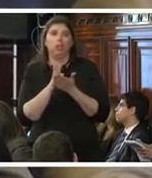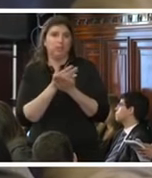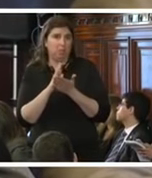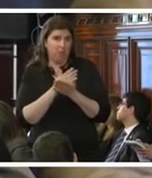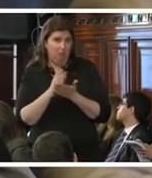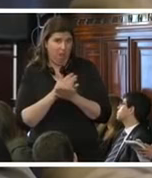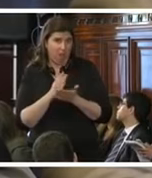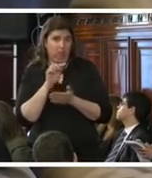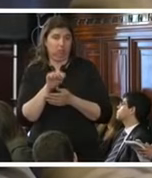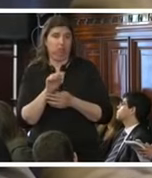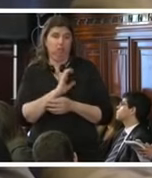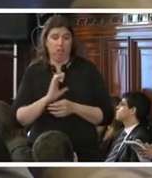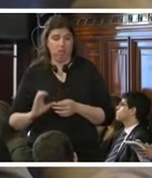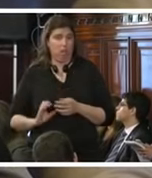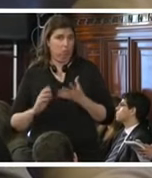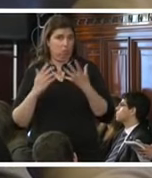Estado.